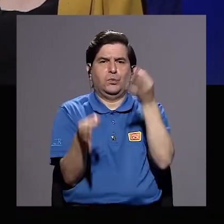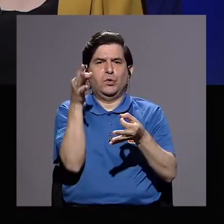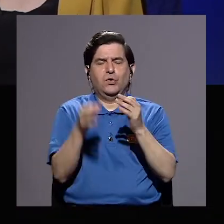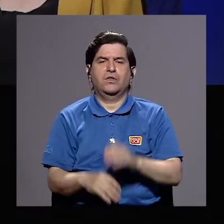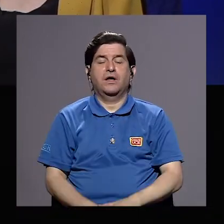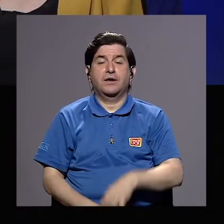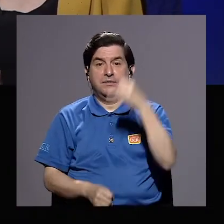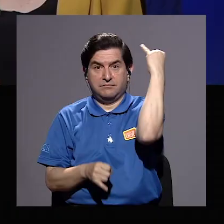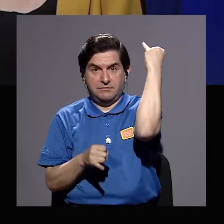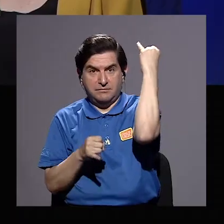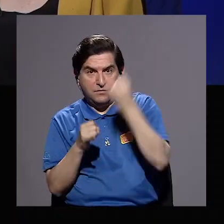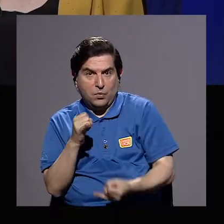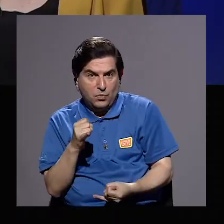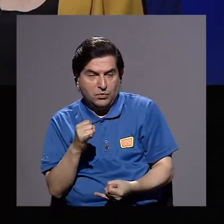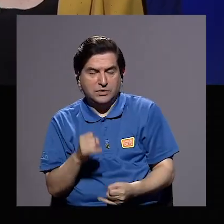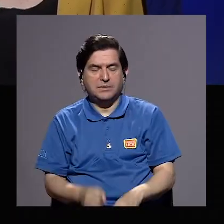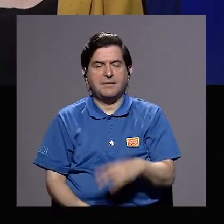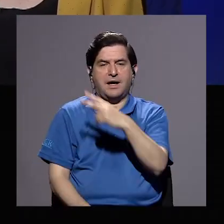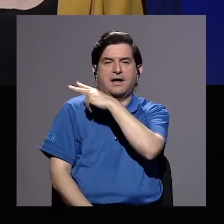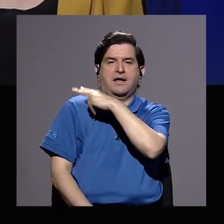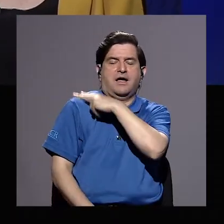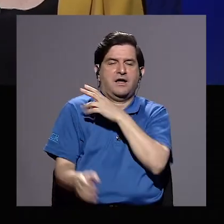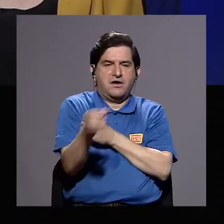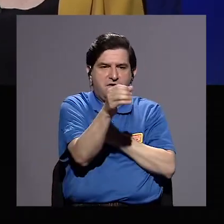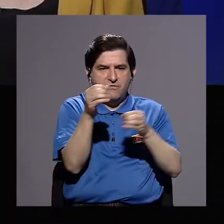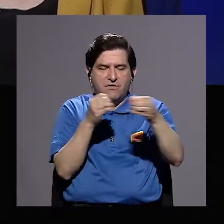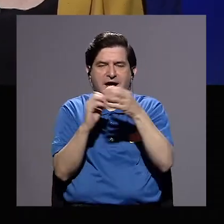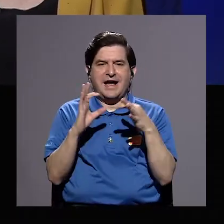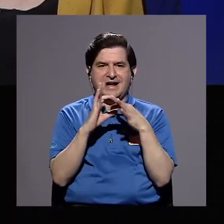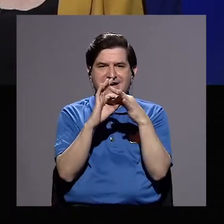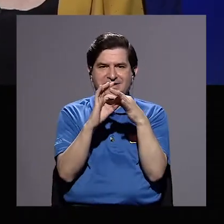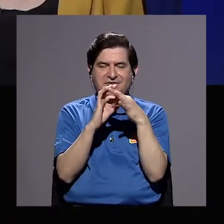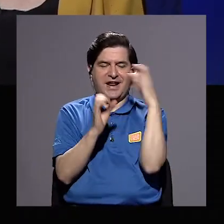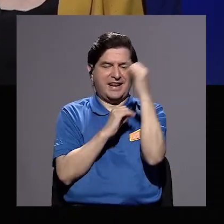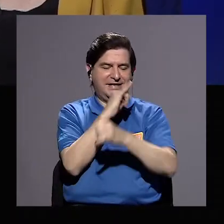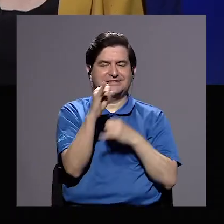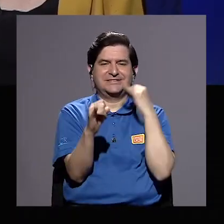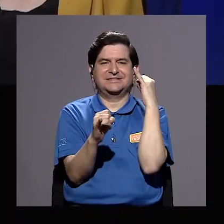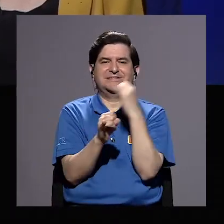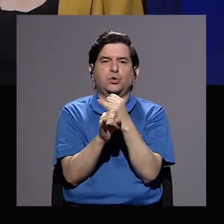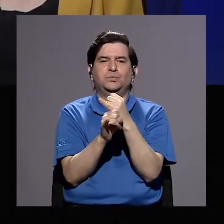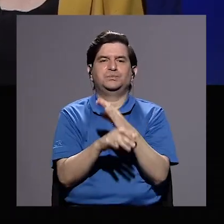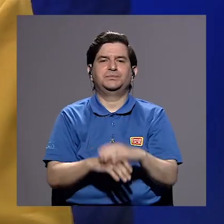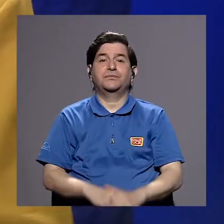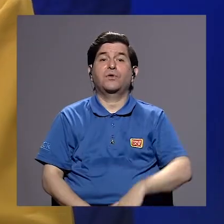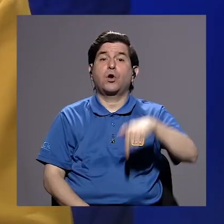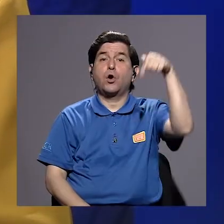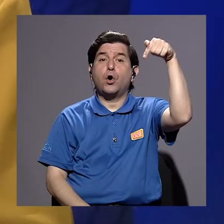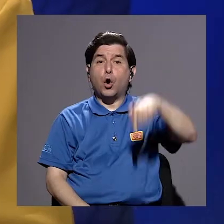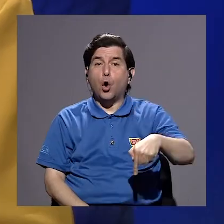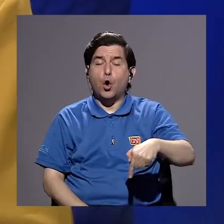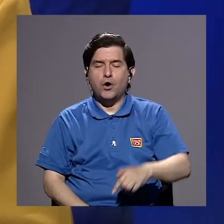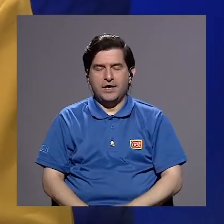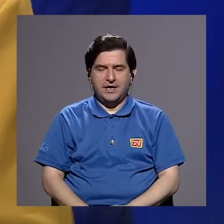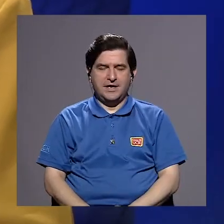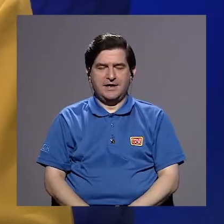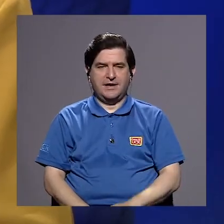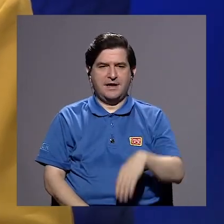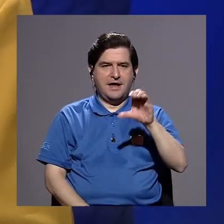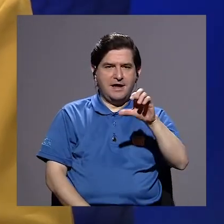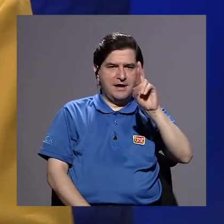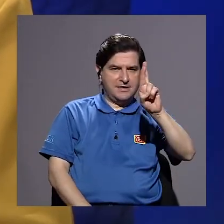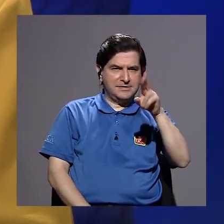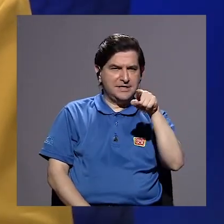Judicial, finalmente como jefa de la Oficina de Relaciones Internacionales. Hoy por hoy, doña